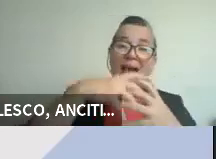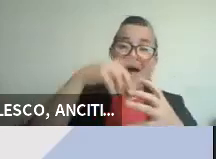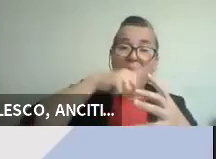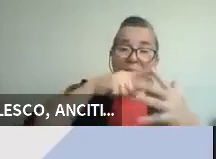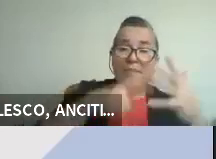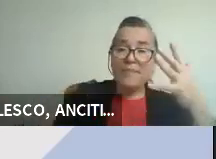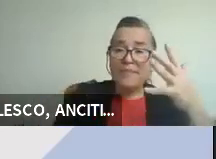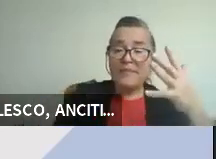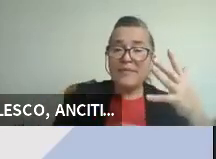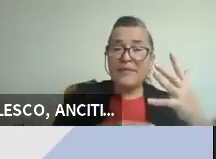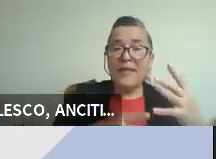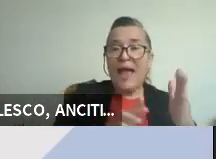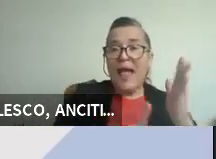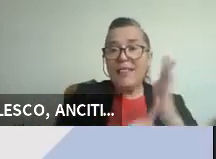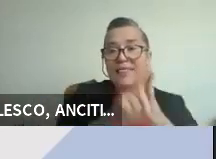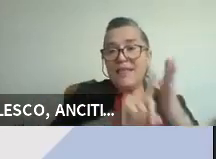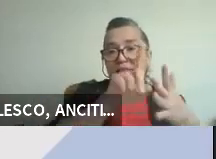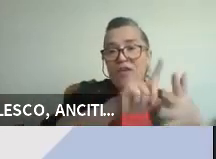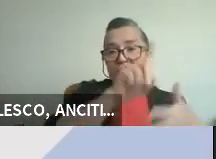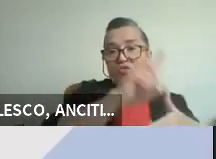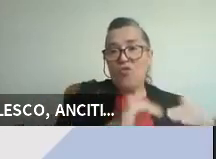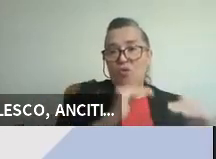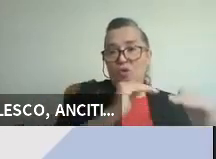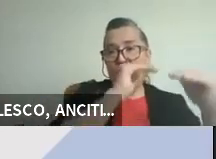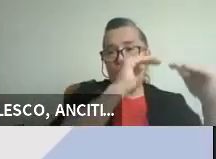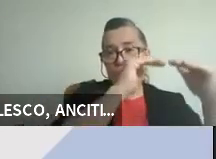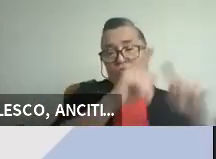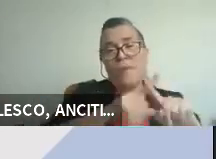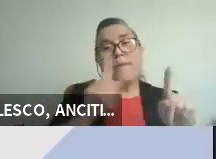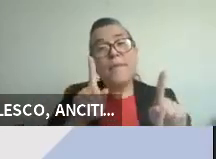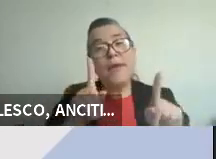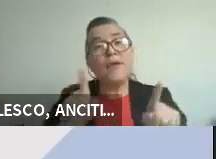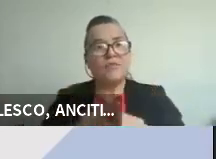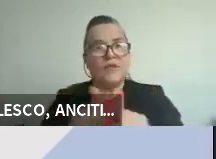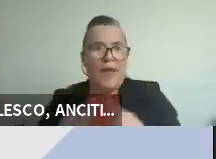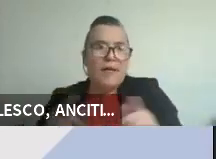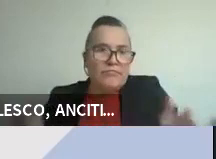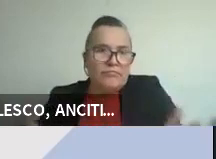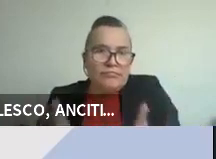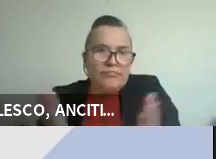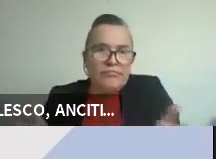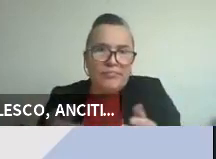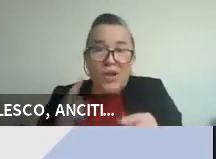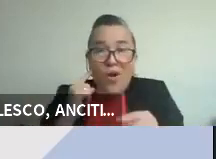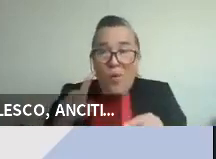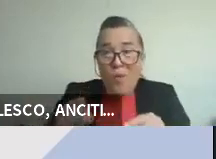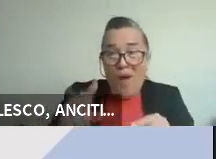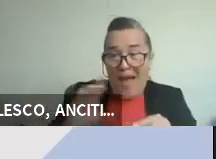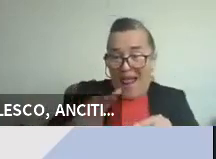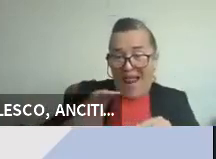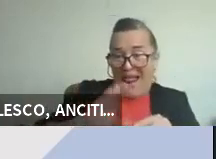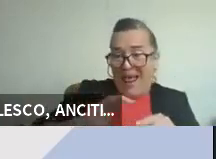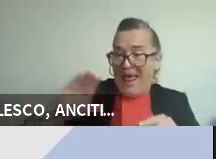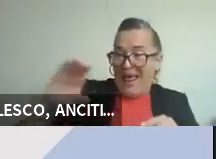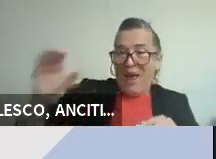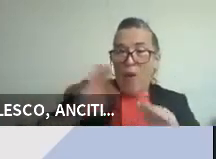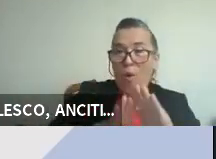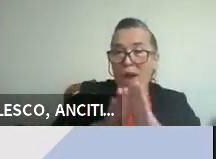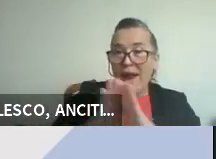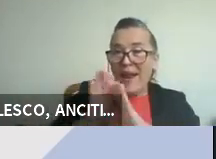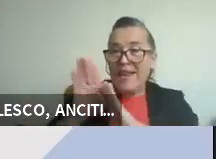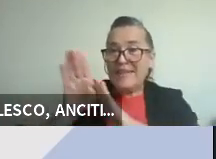a los diversos estadios de desarrollo pero que promueva y como se ven estas figuritas a la derecha un crecimiento continuo